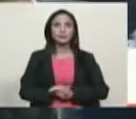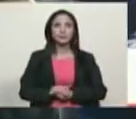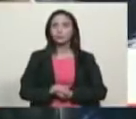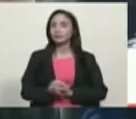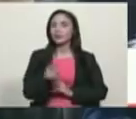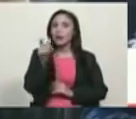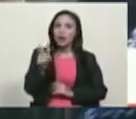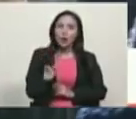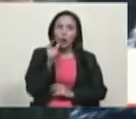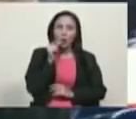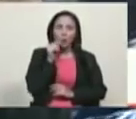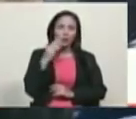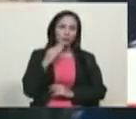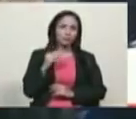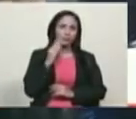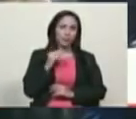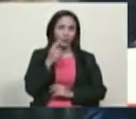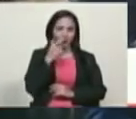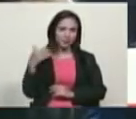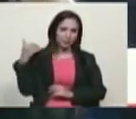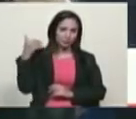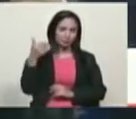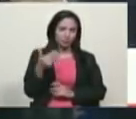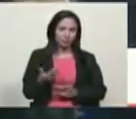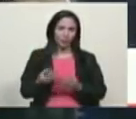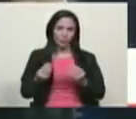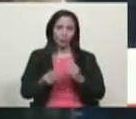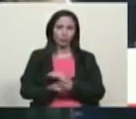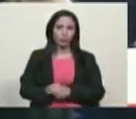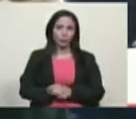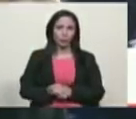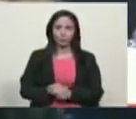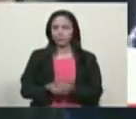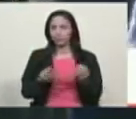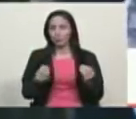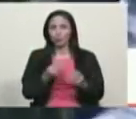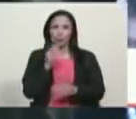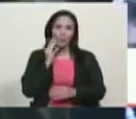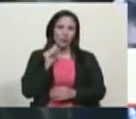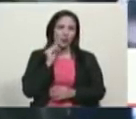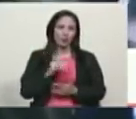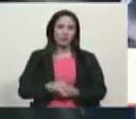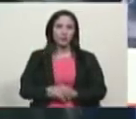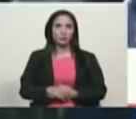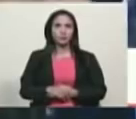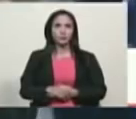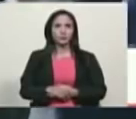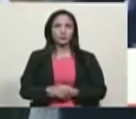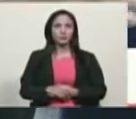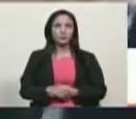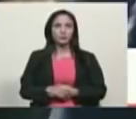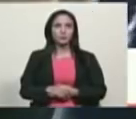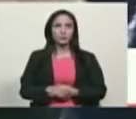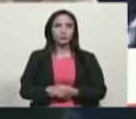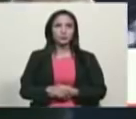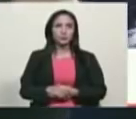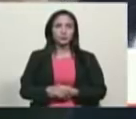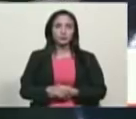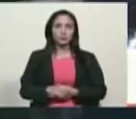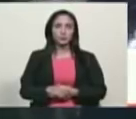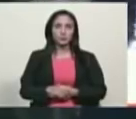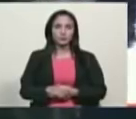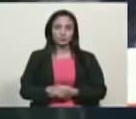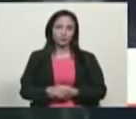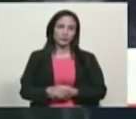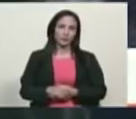si ha habido expertos en hacer sonetos, en hacer décimas grandes, el Cucalambé que hacía décimas, Guerrita hace